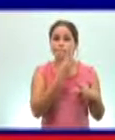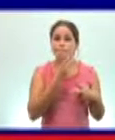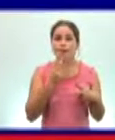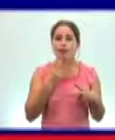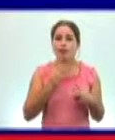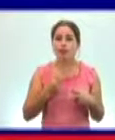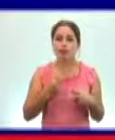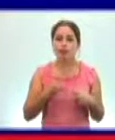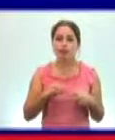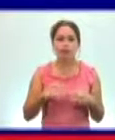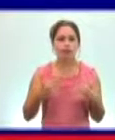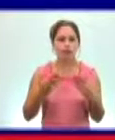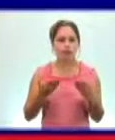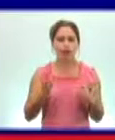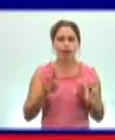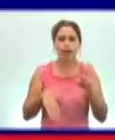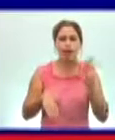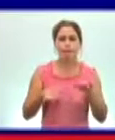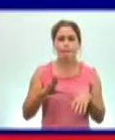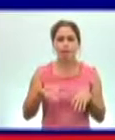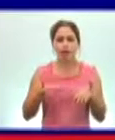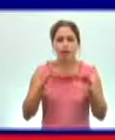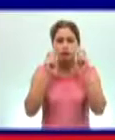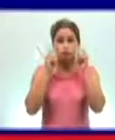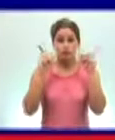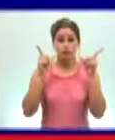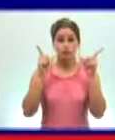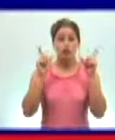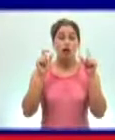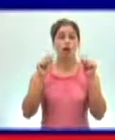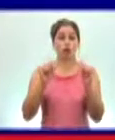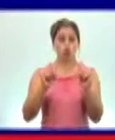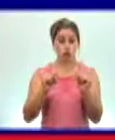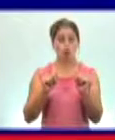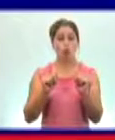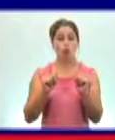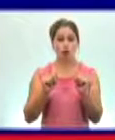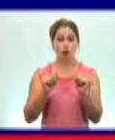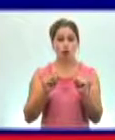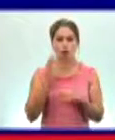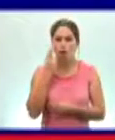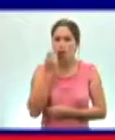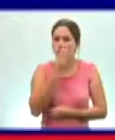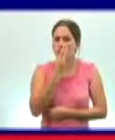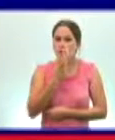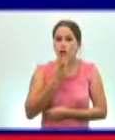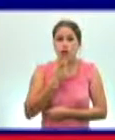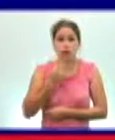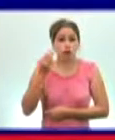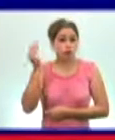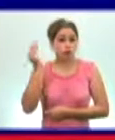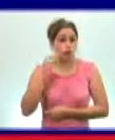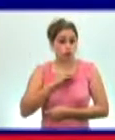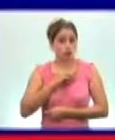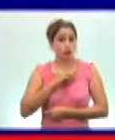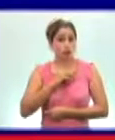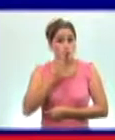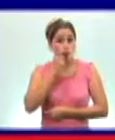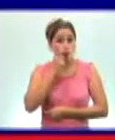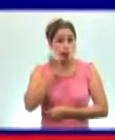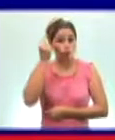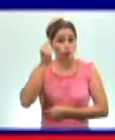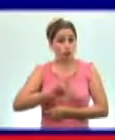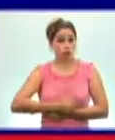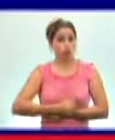que a veces asombra por lo que fue. Y decimos, bueno, Martí es un superdotado, es un hombre divino, es